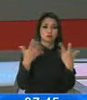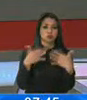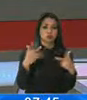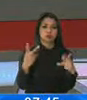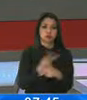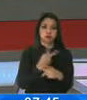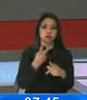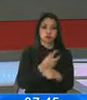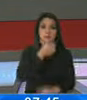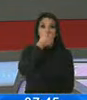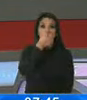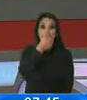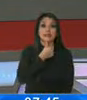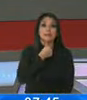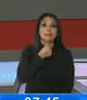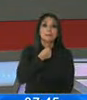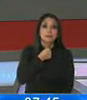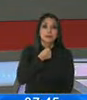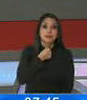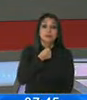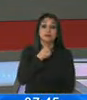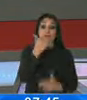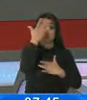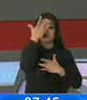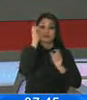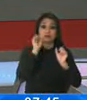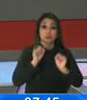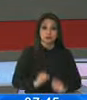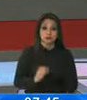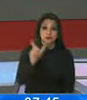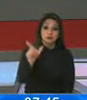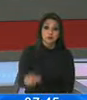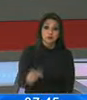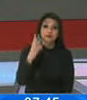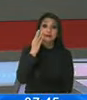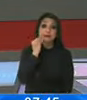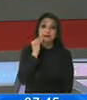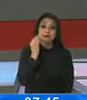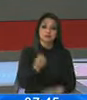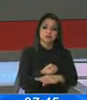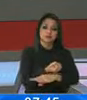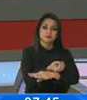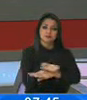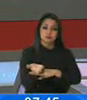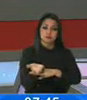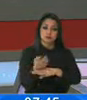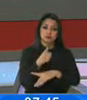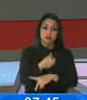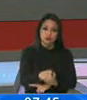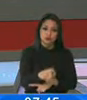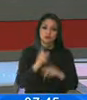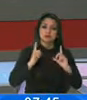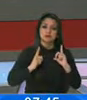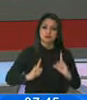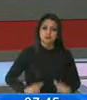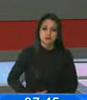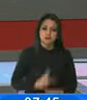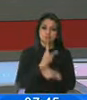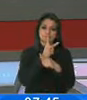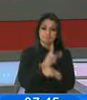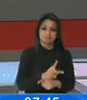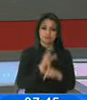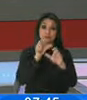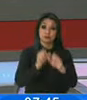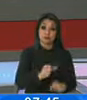enfermedades virales como gripe y alergias. Mucha atención, especialistas hacen algunas recomendaciones para evitar